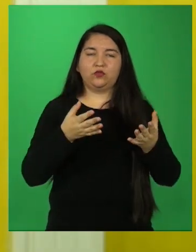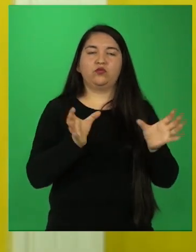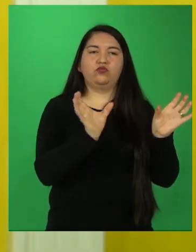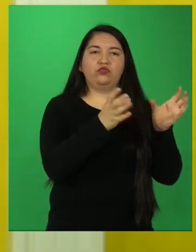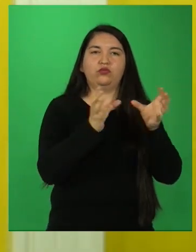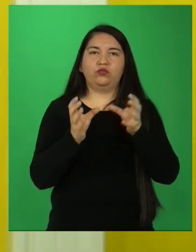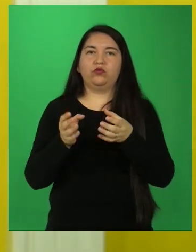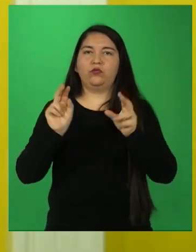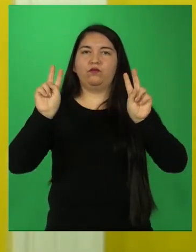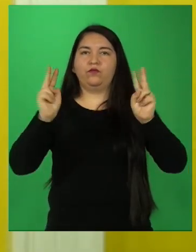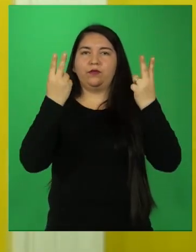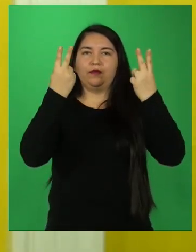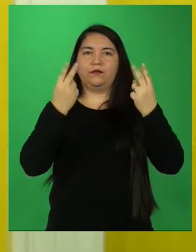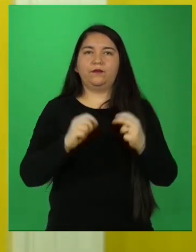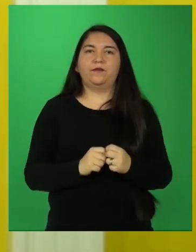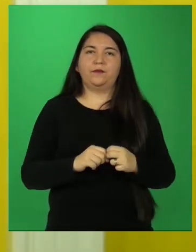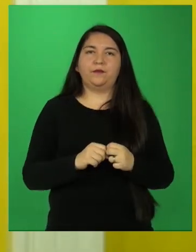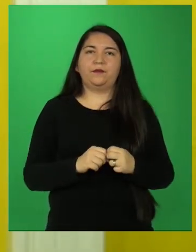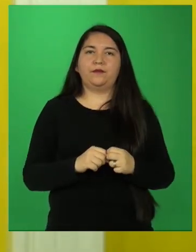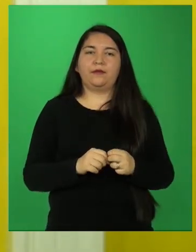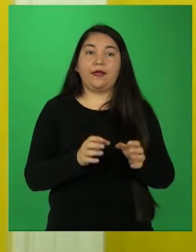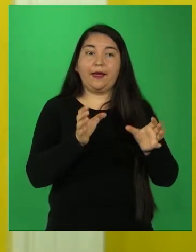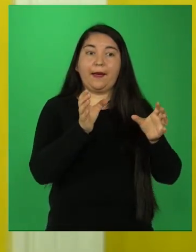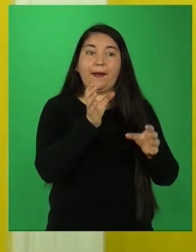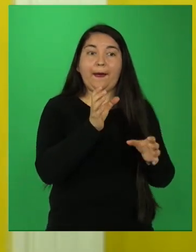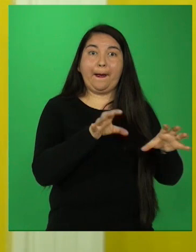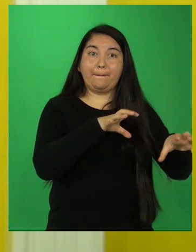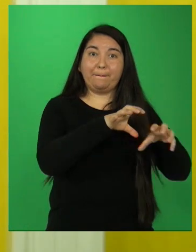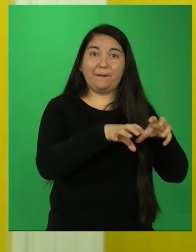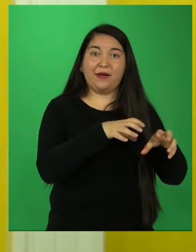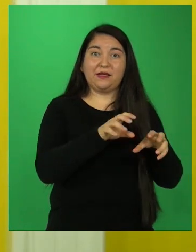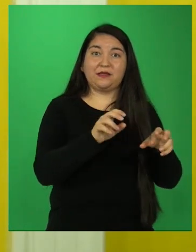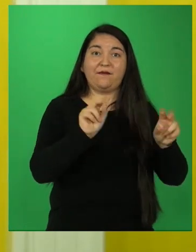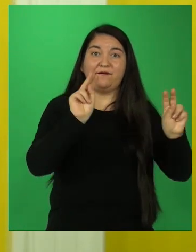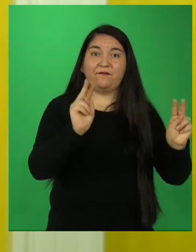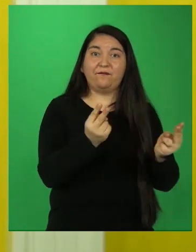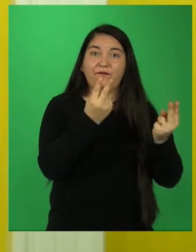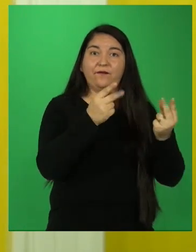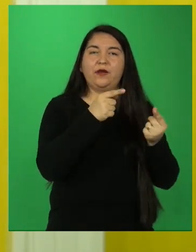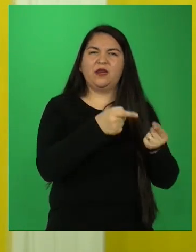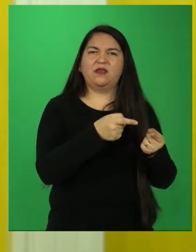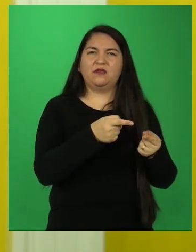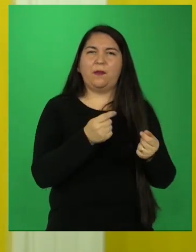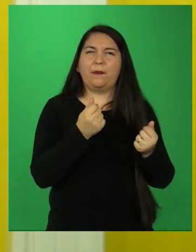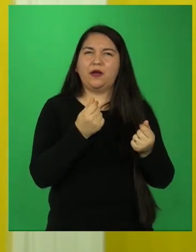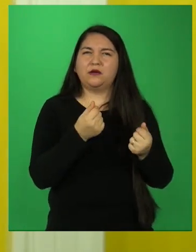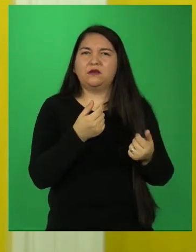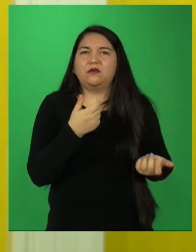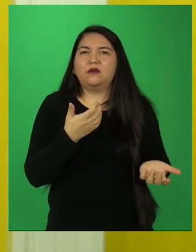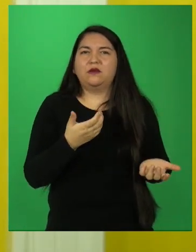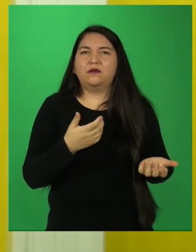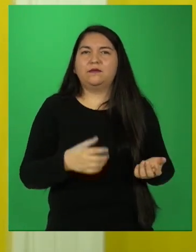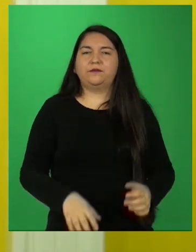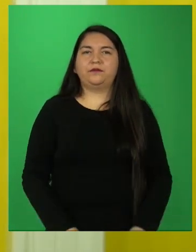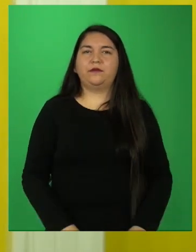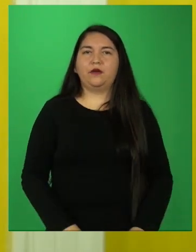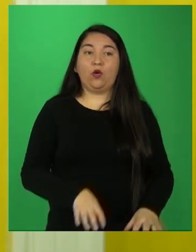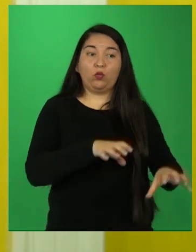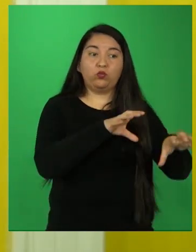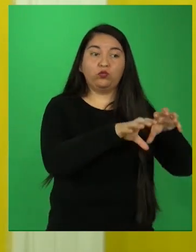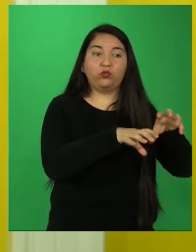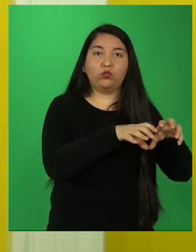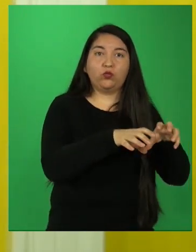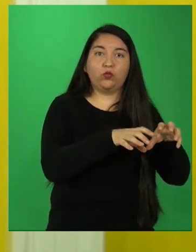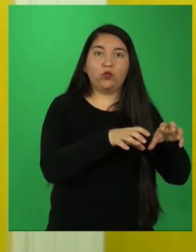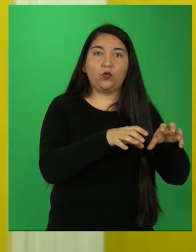biodiversidad. Especie biológica. Ese concepto que todavía lo podemos arreglar, pero es los organismos que se pueden